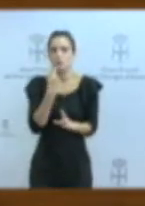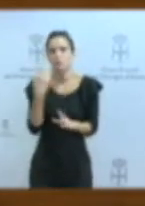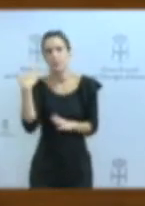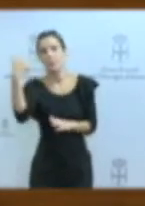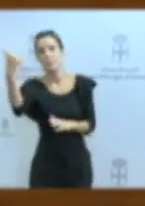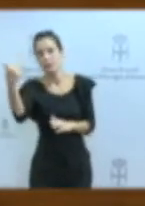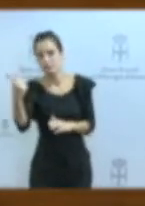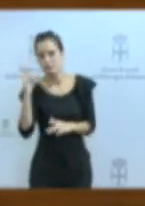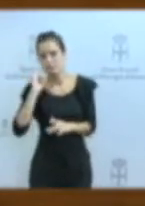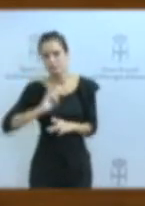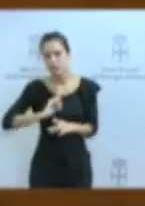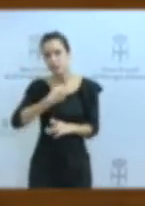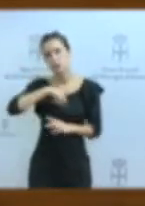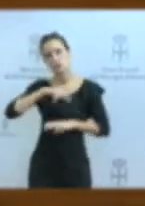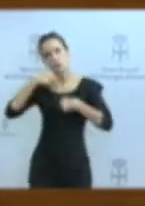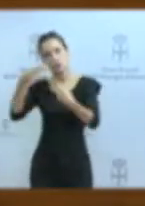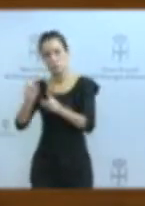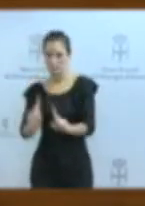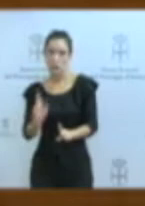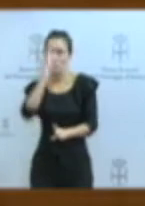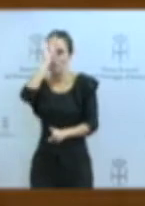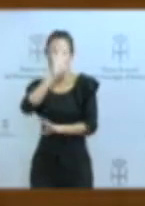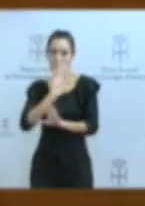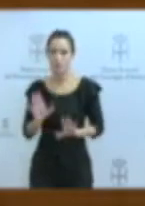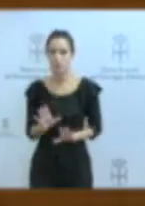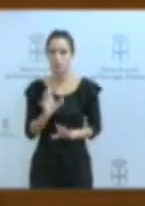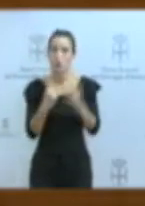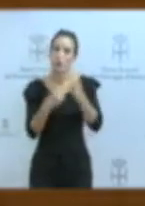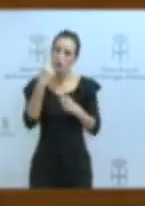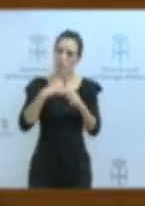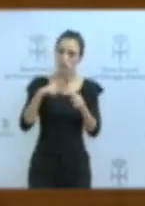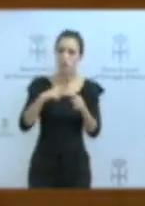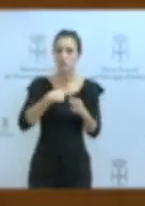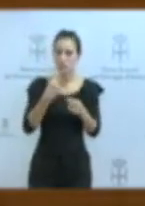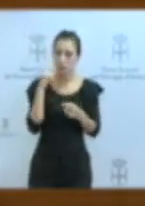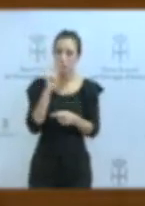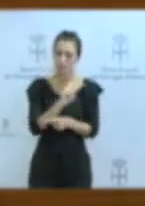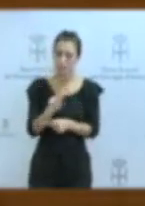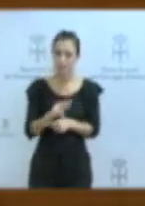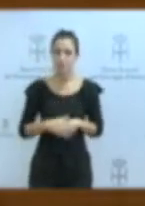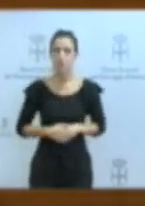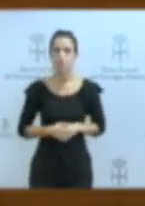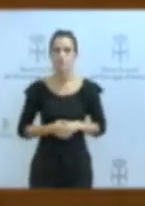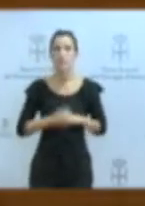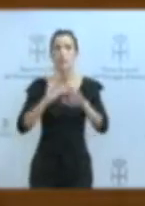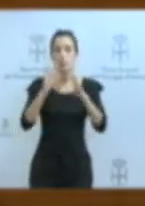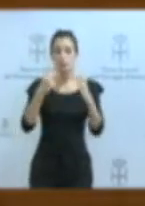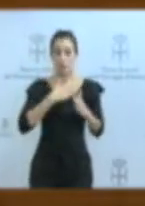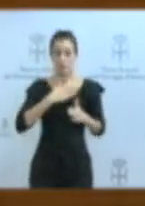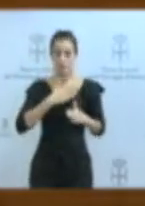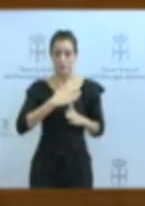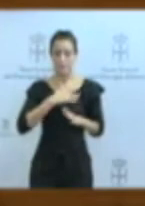cosas por el estilo, como he visto en algunas manifestaciones. En mi caso puedo aseverar que les hemos llamado a